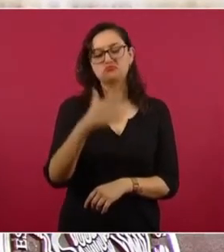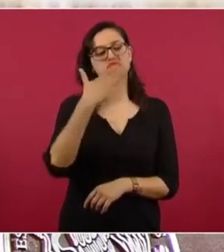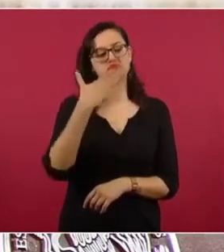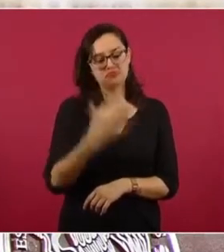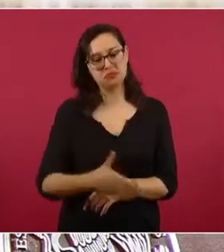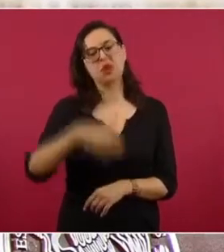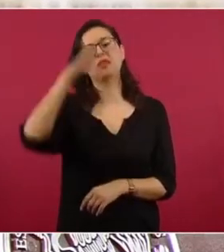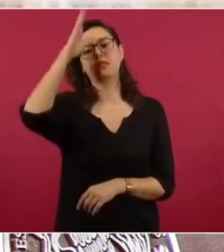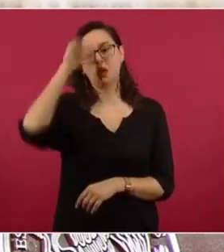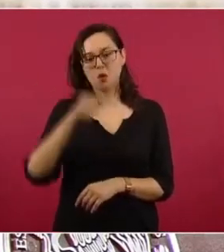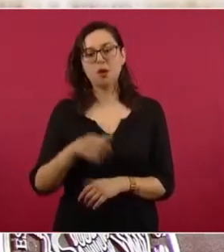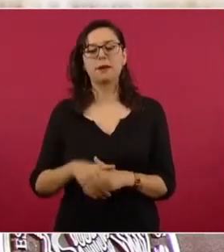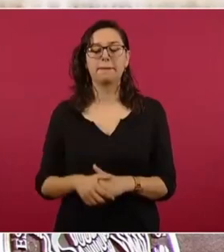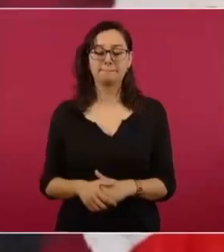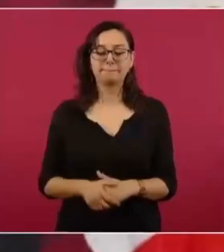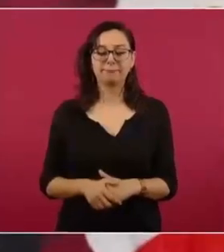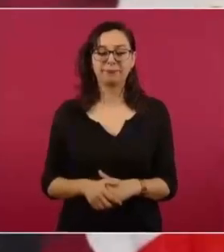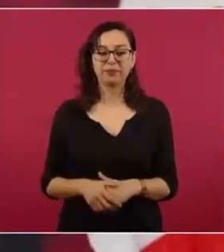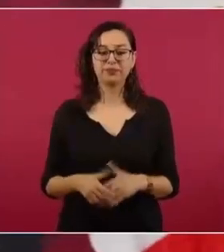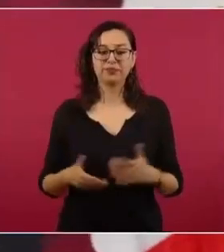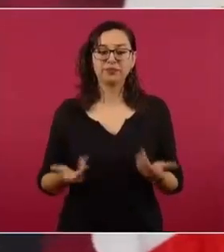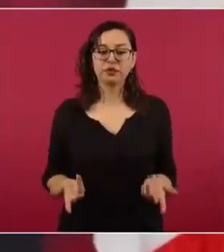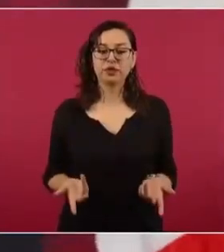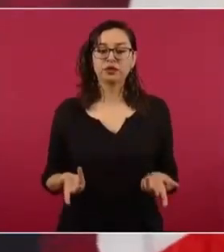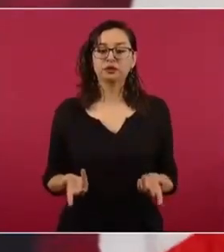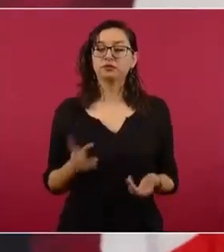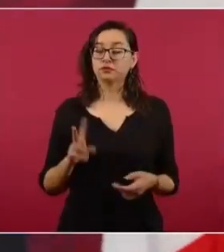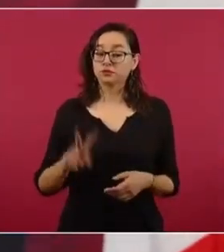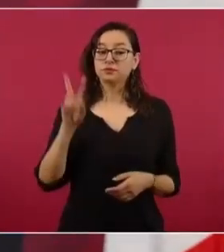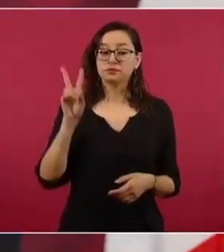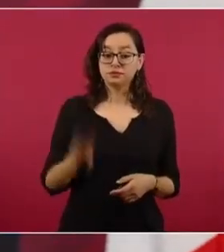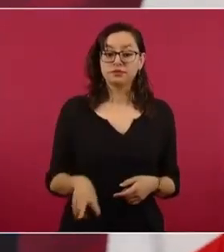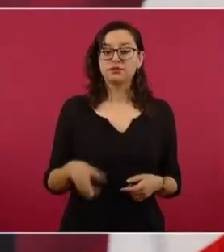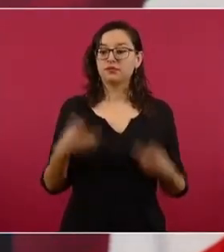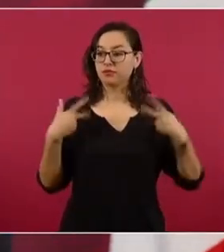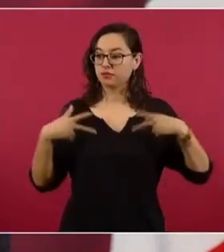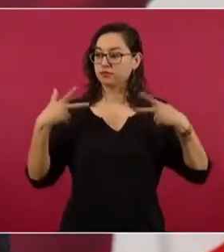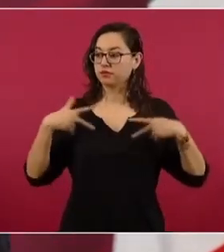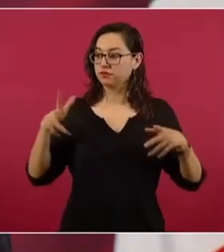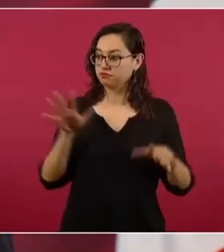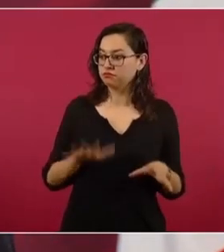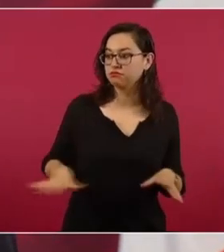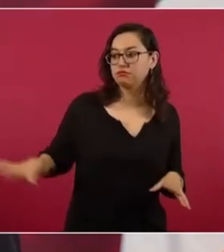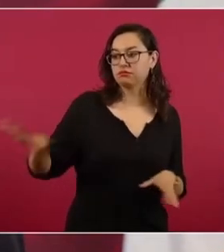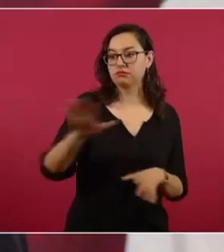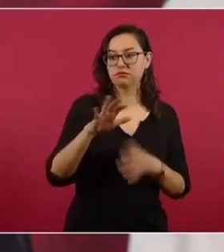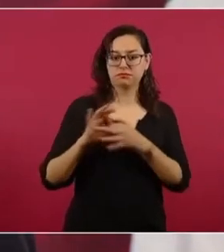Y está muy de acuerdo, porque este es un pueblo fraterno,